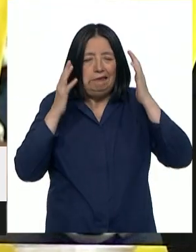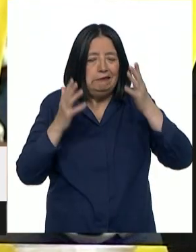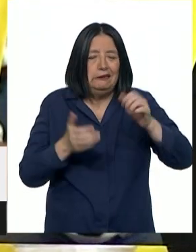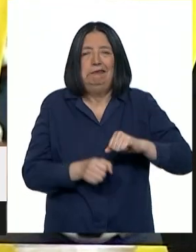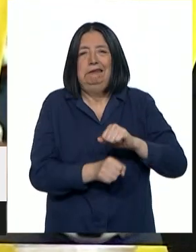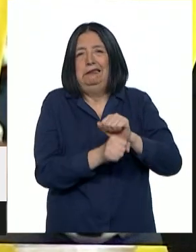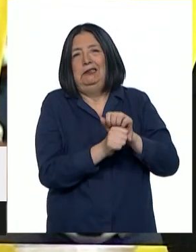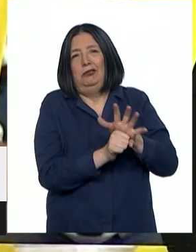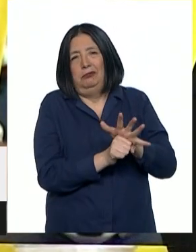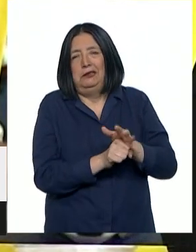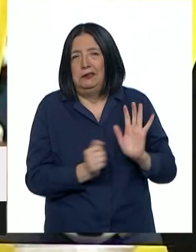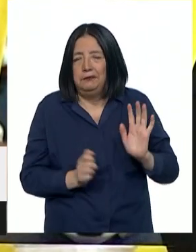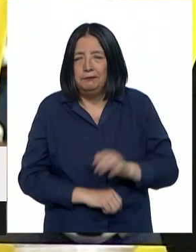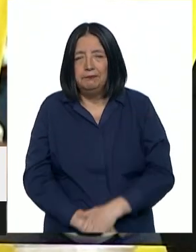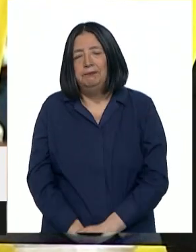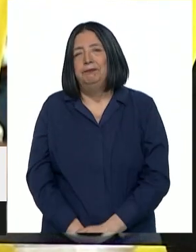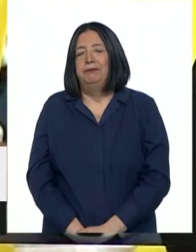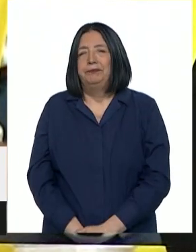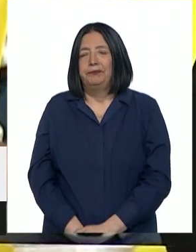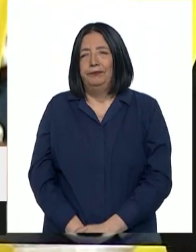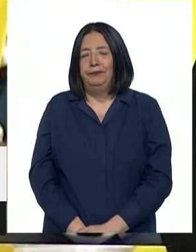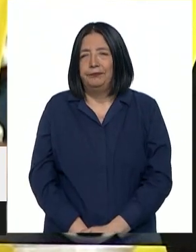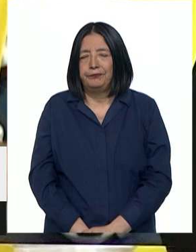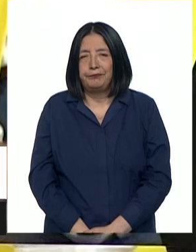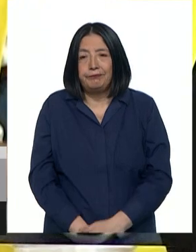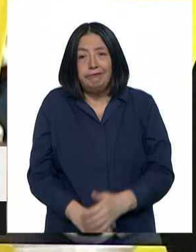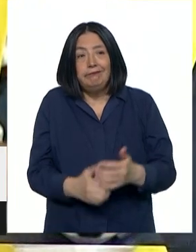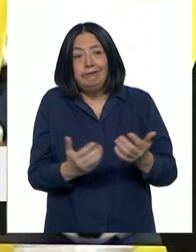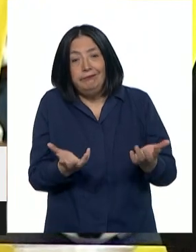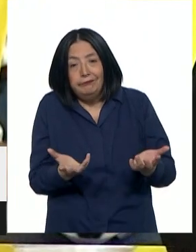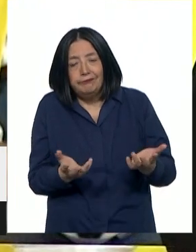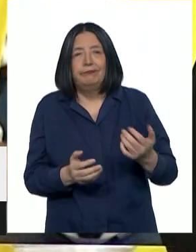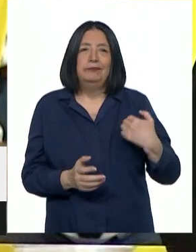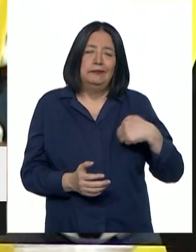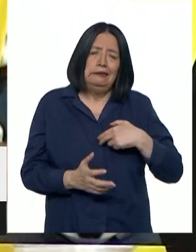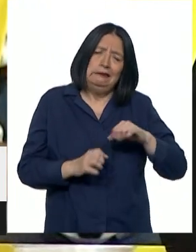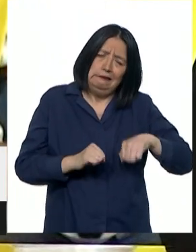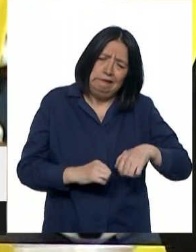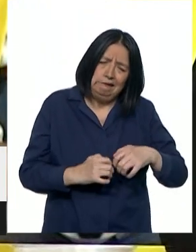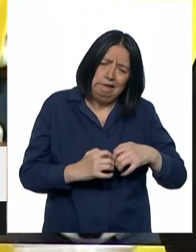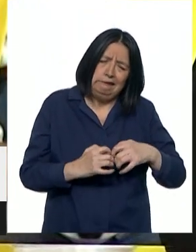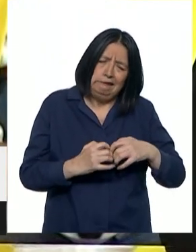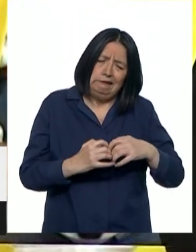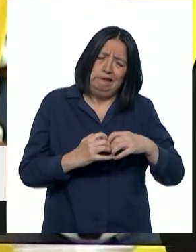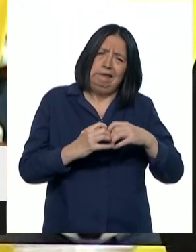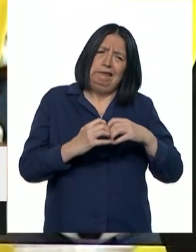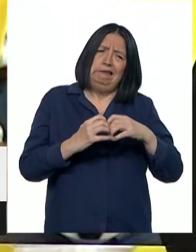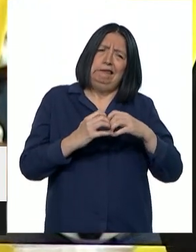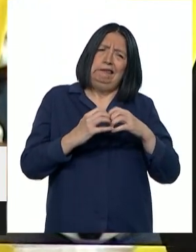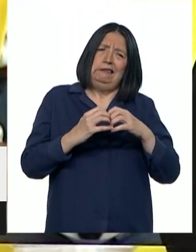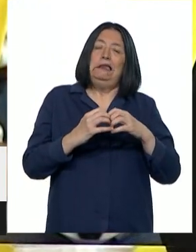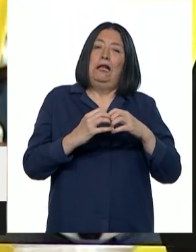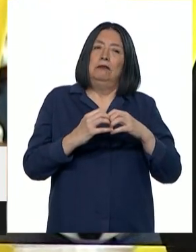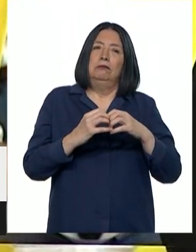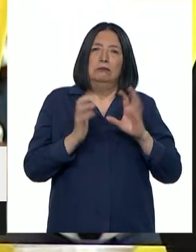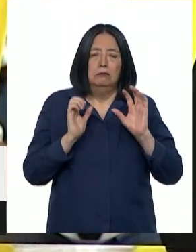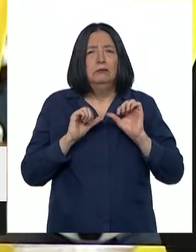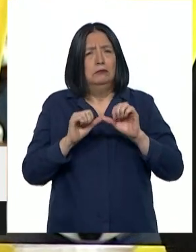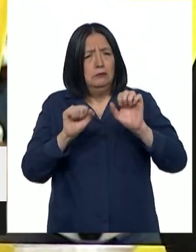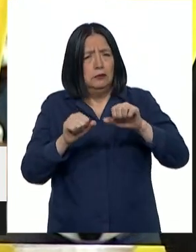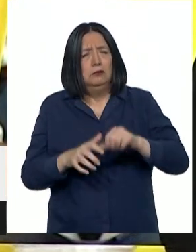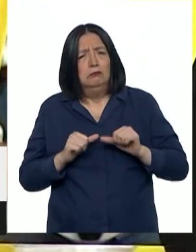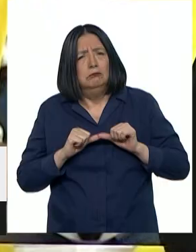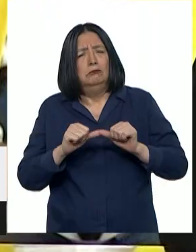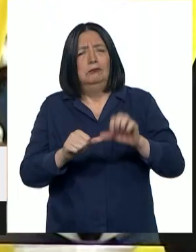el COVID-19? Nos estábamos recuperando de ello y hay que seguir